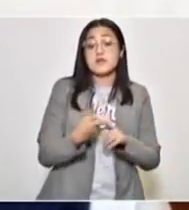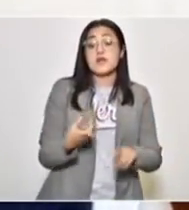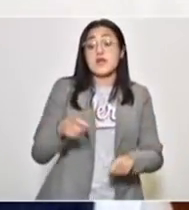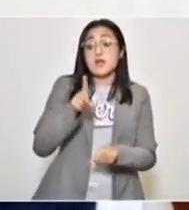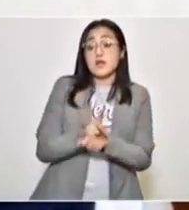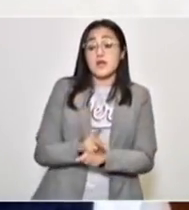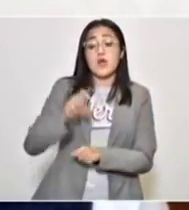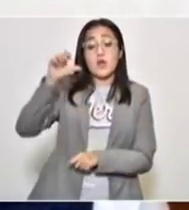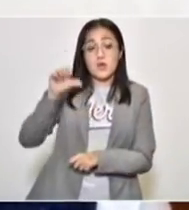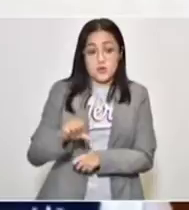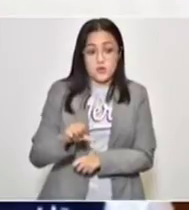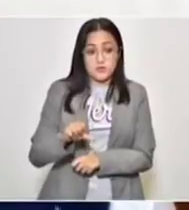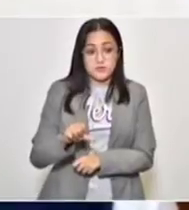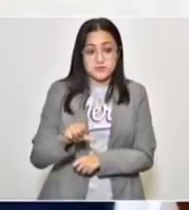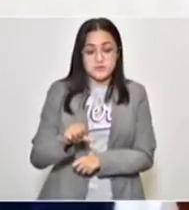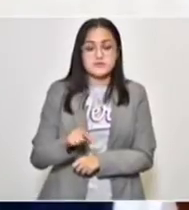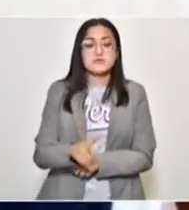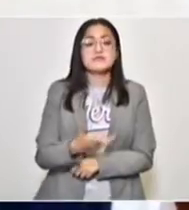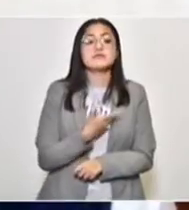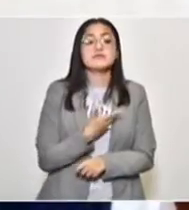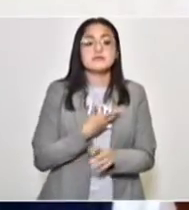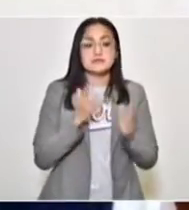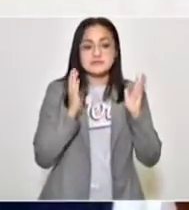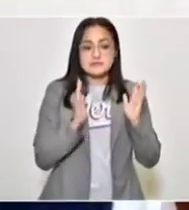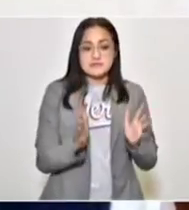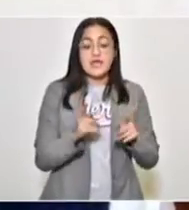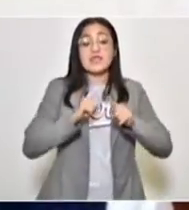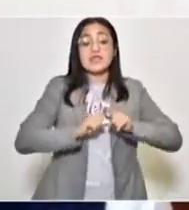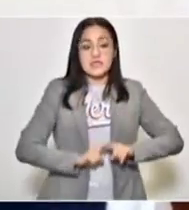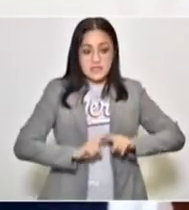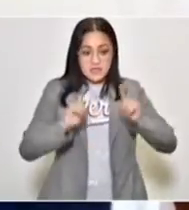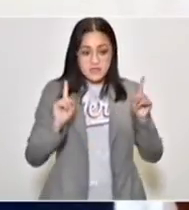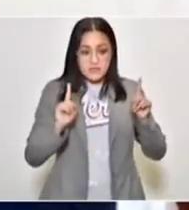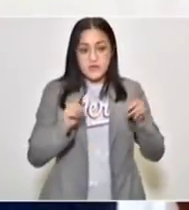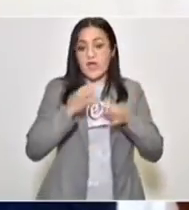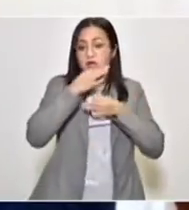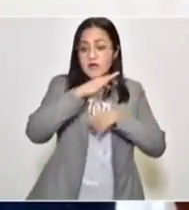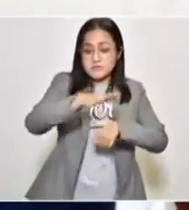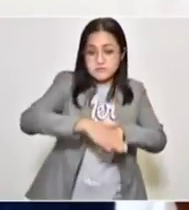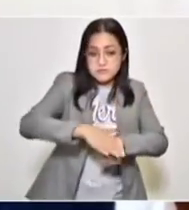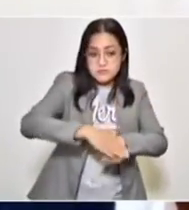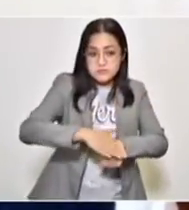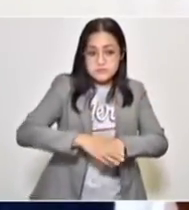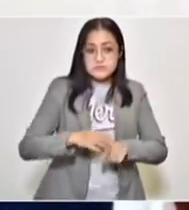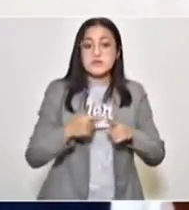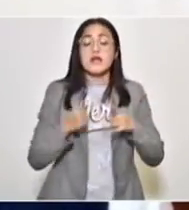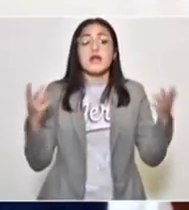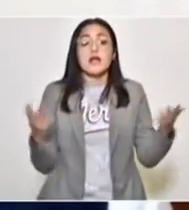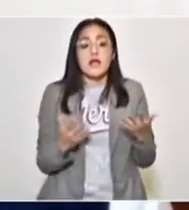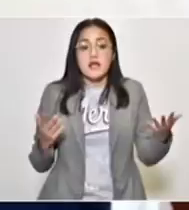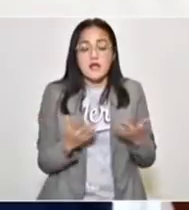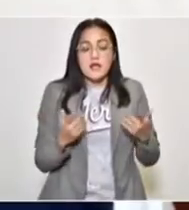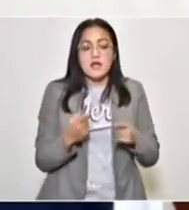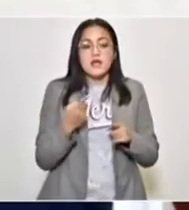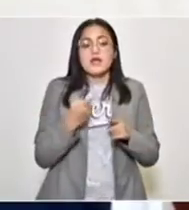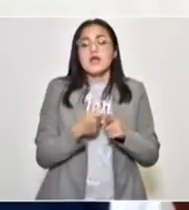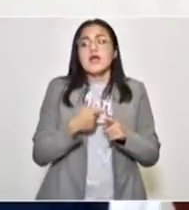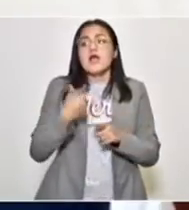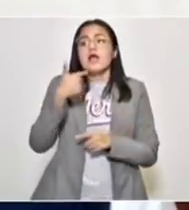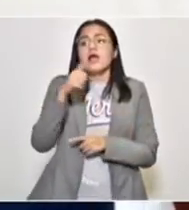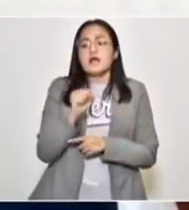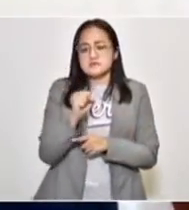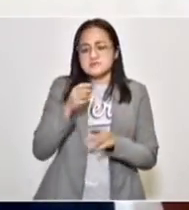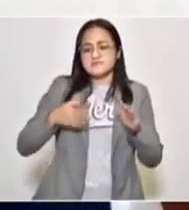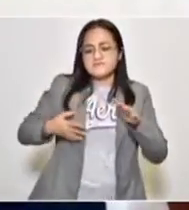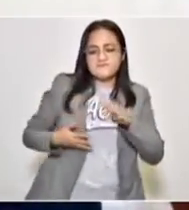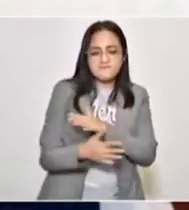día de hoy tenemos de diferentes notificaciones que se han realizado en la avenida Gasoductos,